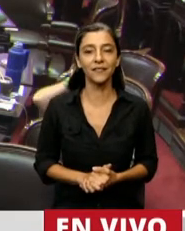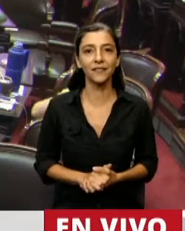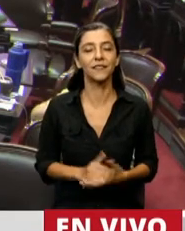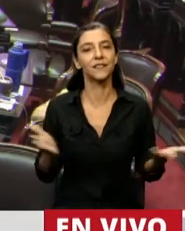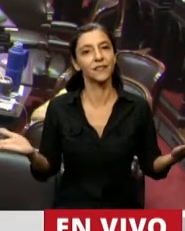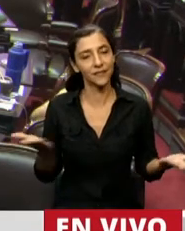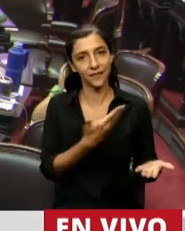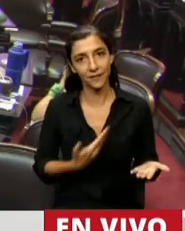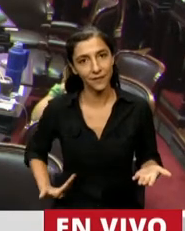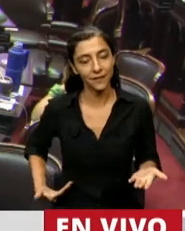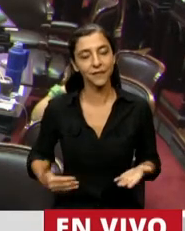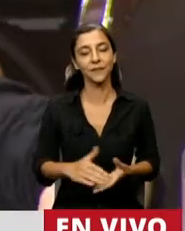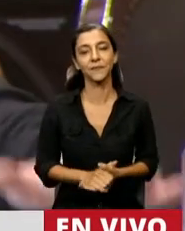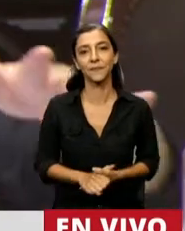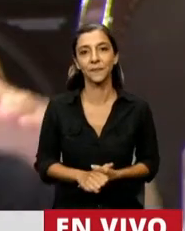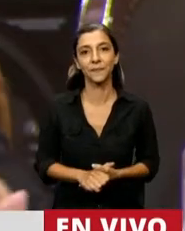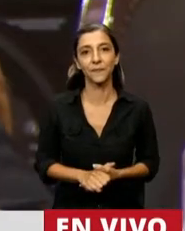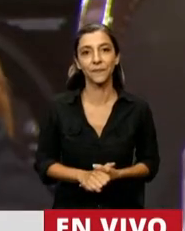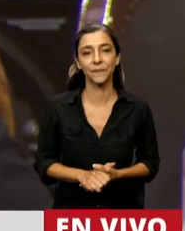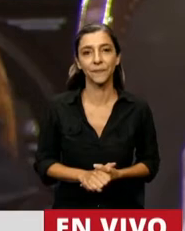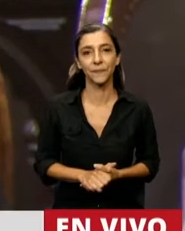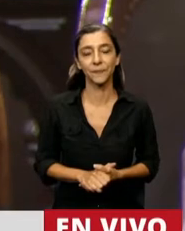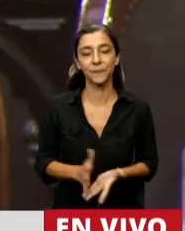Bueno, presidente, creo que